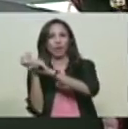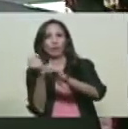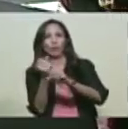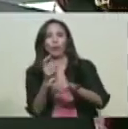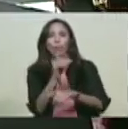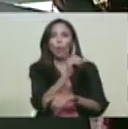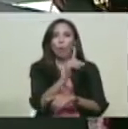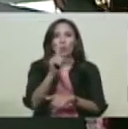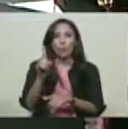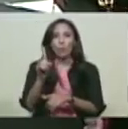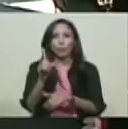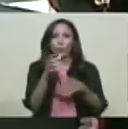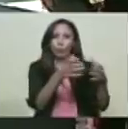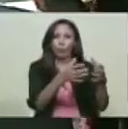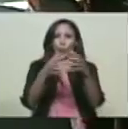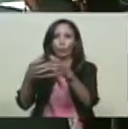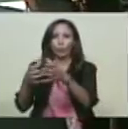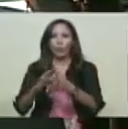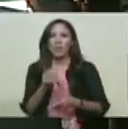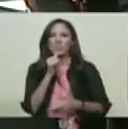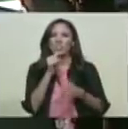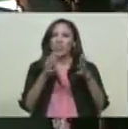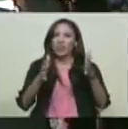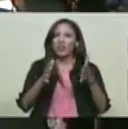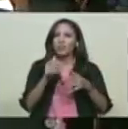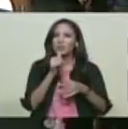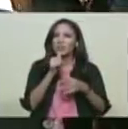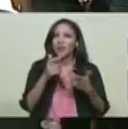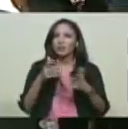1-1. ¿Quién va ganando?